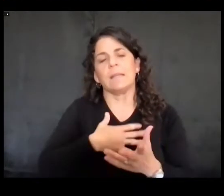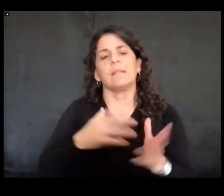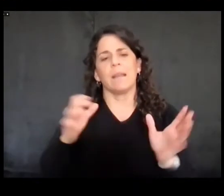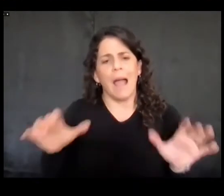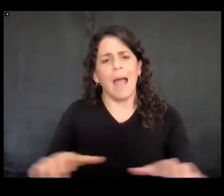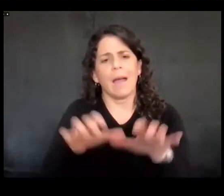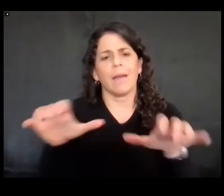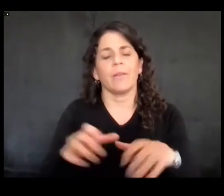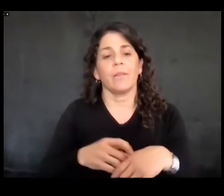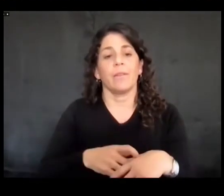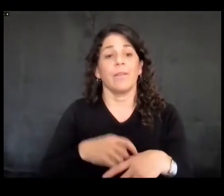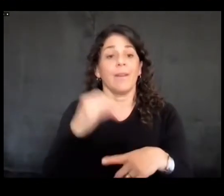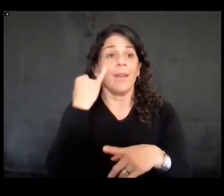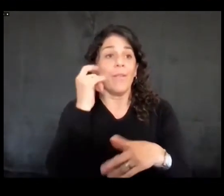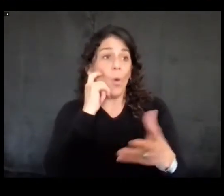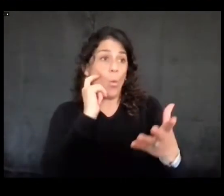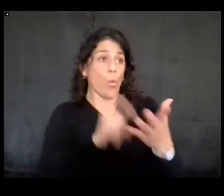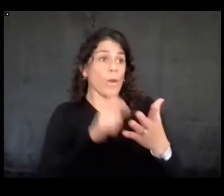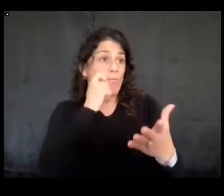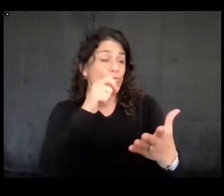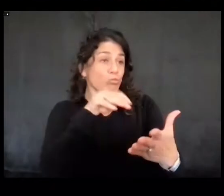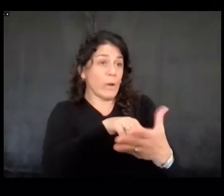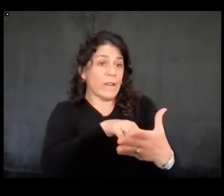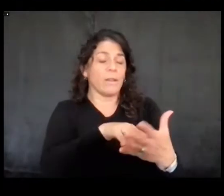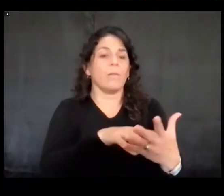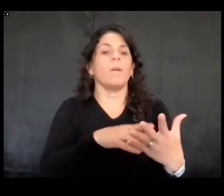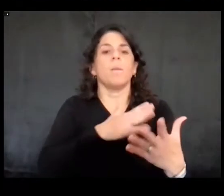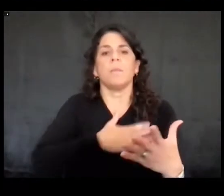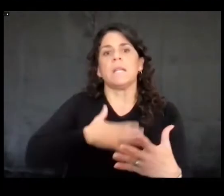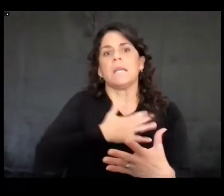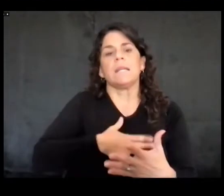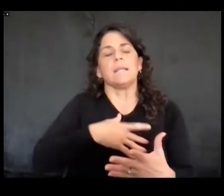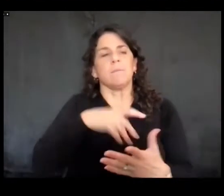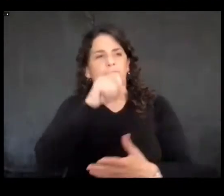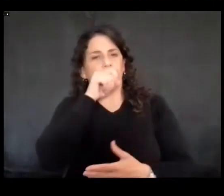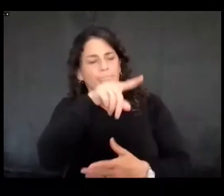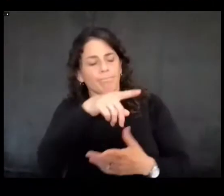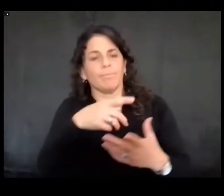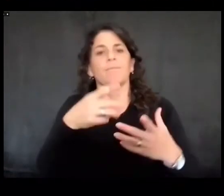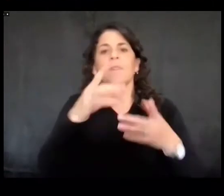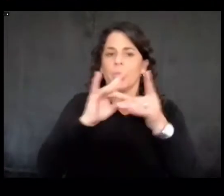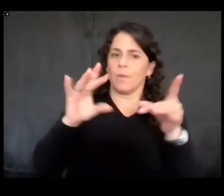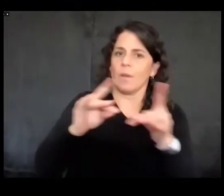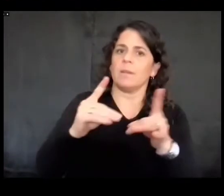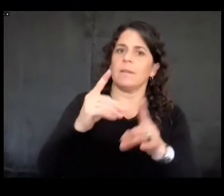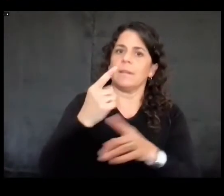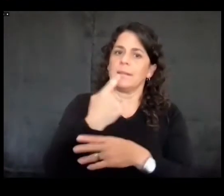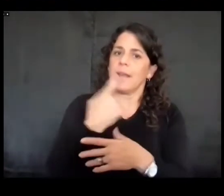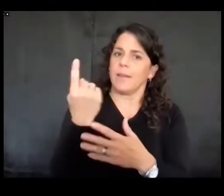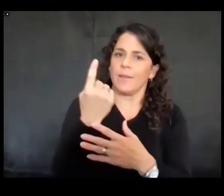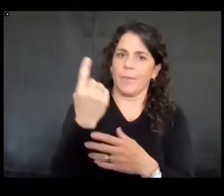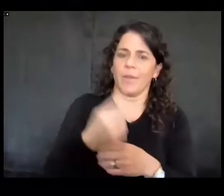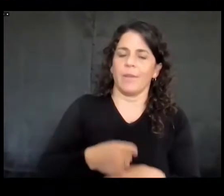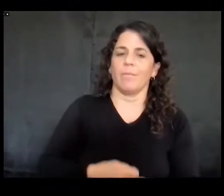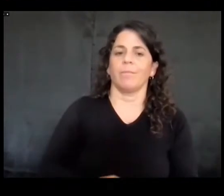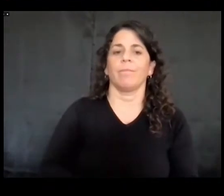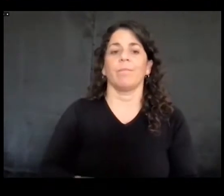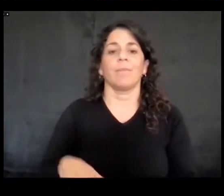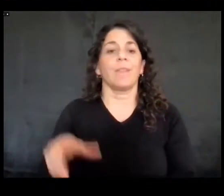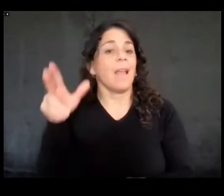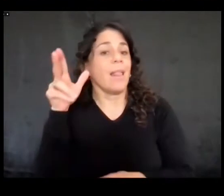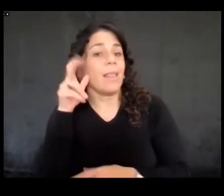hablen cuando ven racismo y algo de imparciales en discursos escuchen